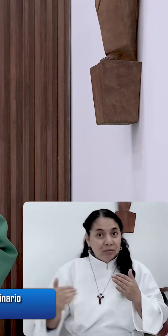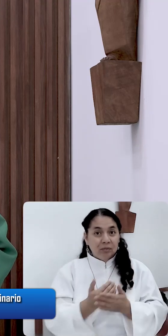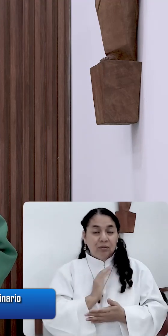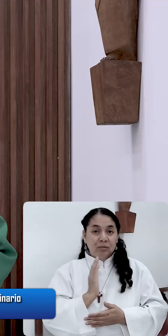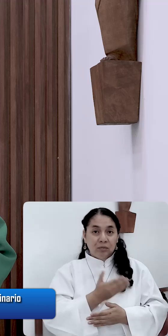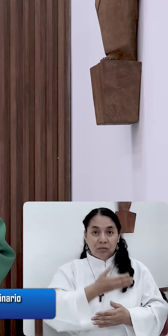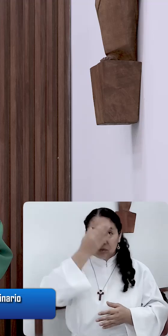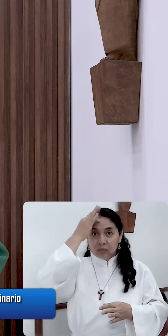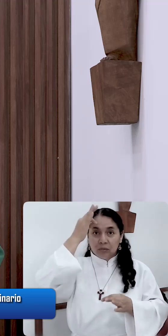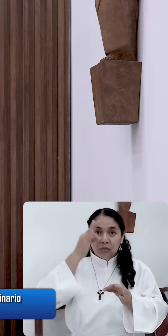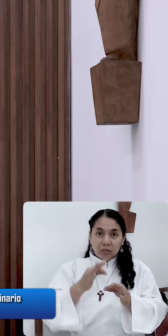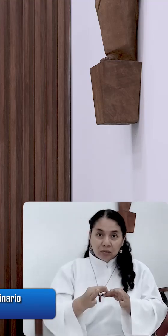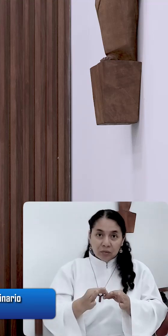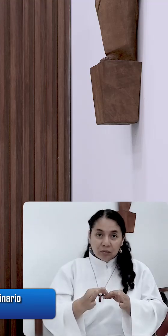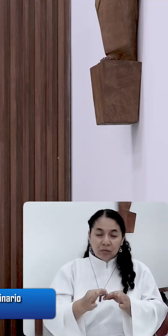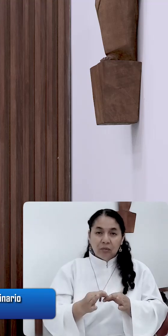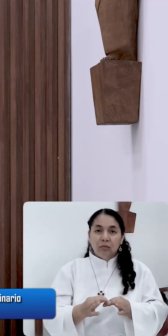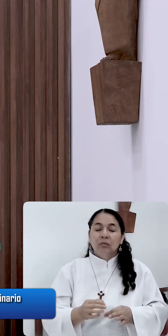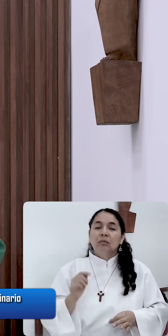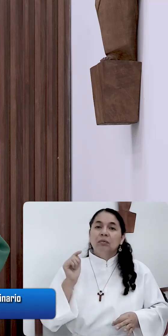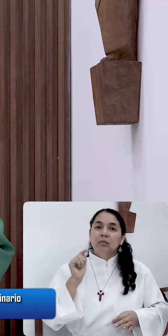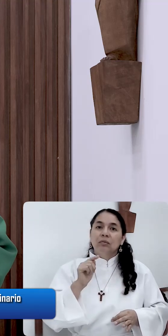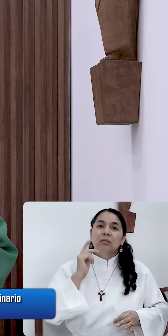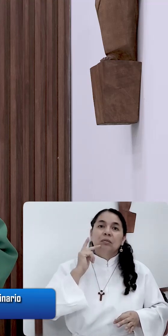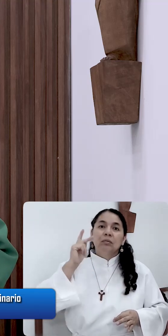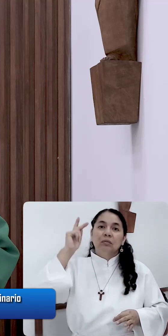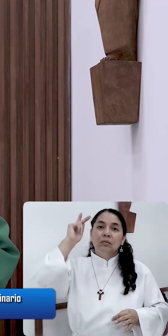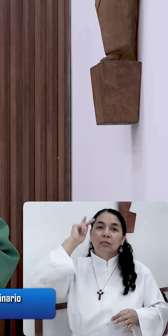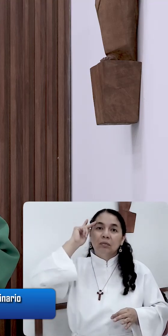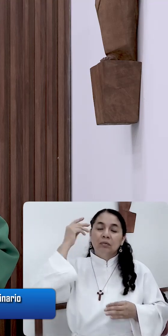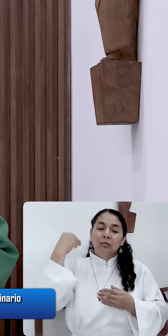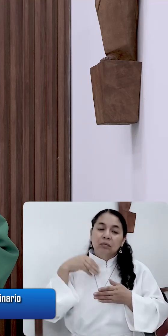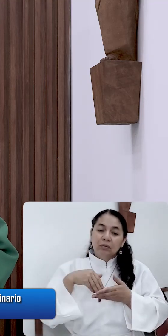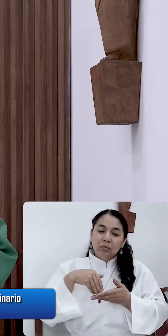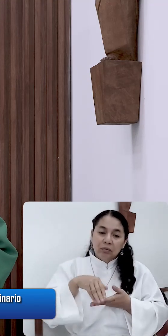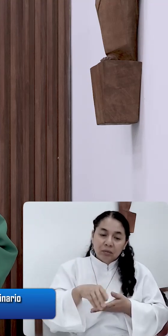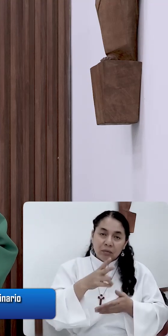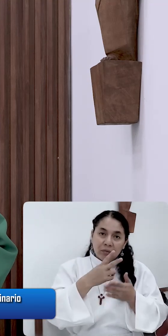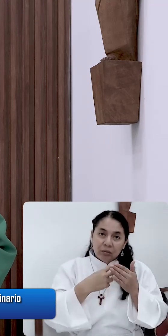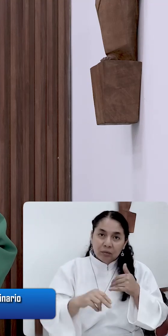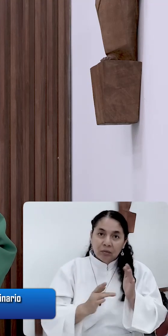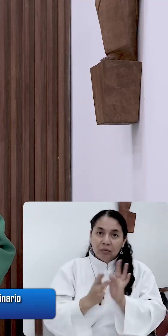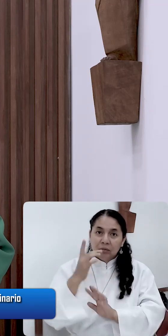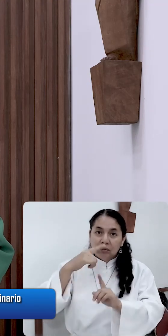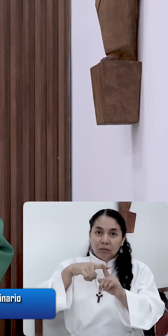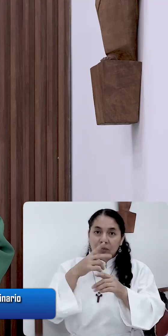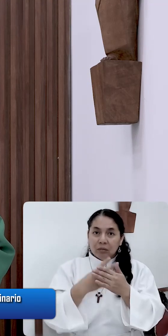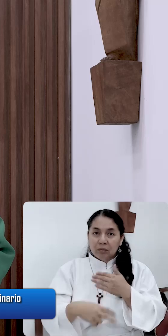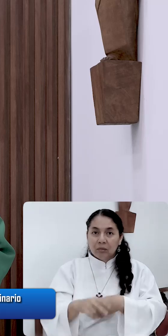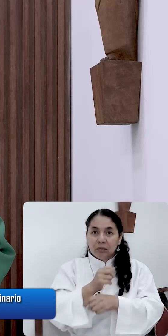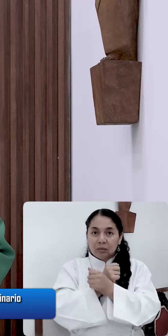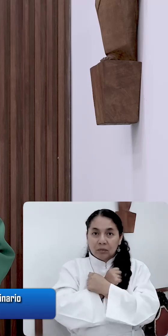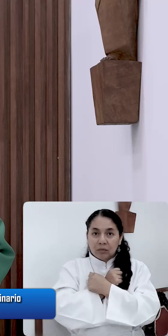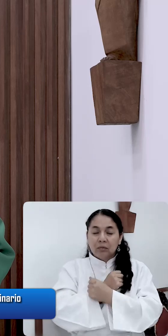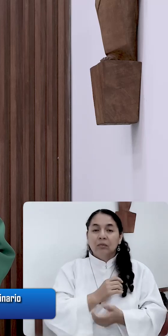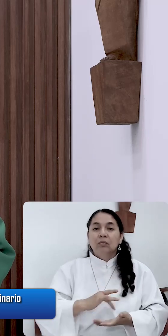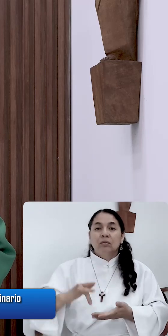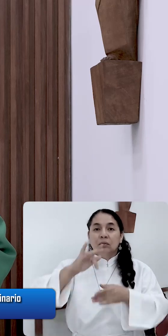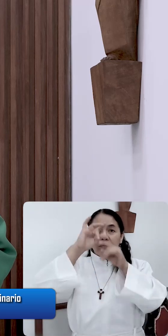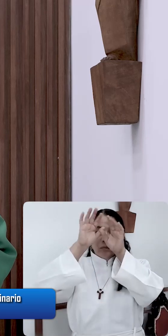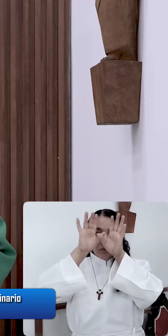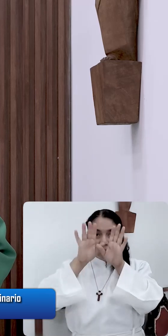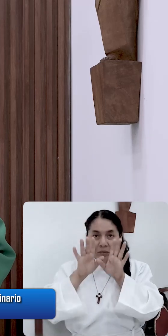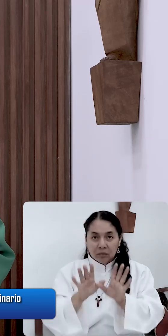fe, justamente en el Padre que envió a su Hijo, en Jesucristo, su Hijo amado, y en el